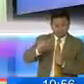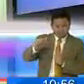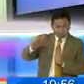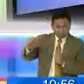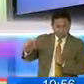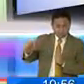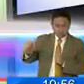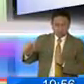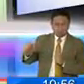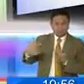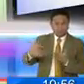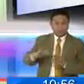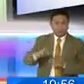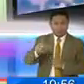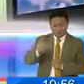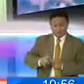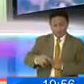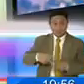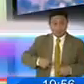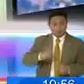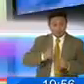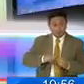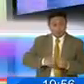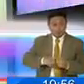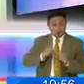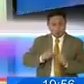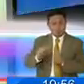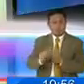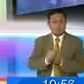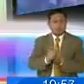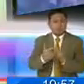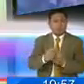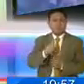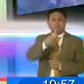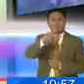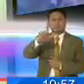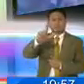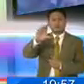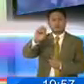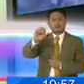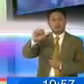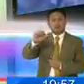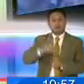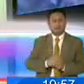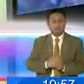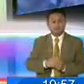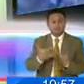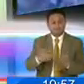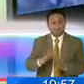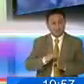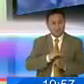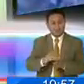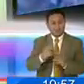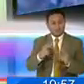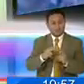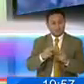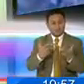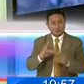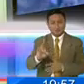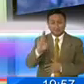falta viajar mucho a quienes viven en la ciudad de Quito. A pocos minutos se encuentra la parroquia rural de Yoa, que invita a conocer